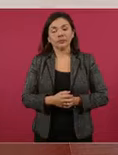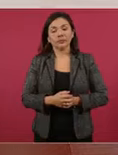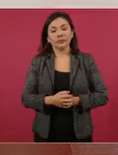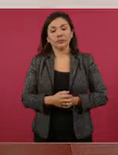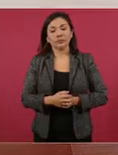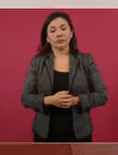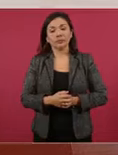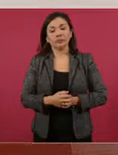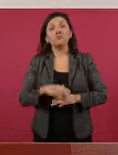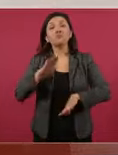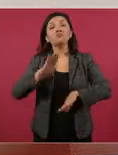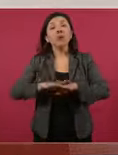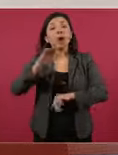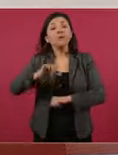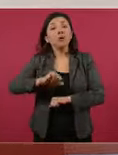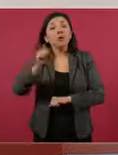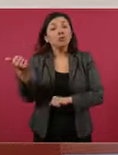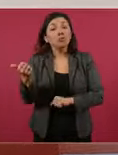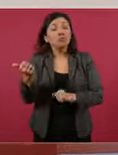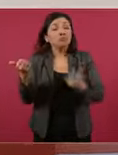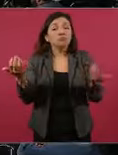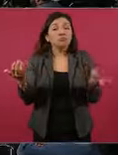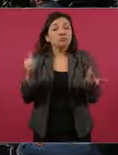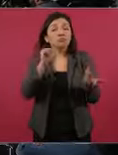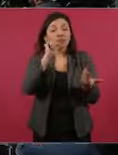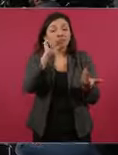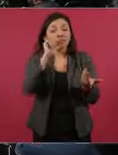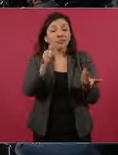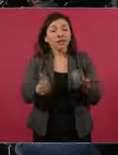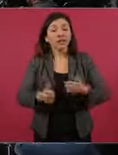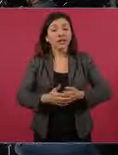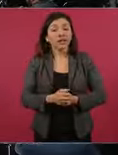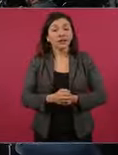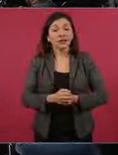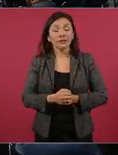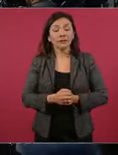¿qué otra cosa? ¿Viste?